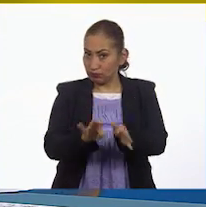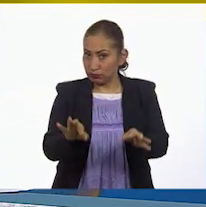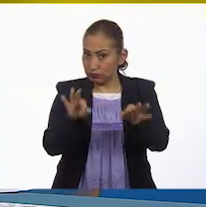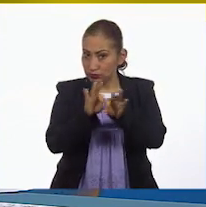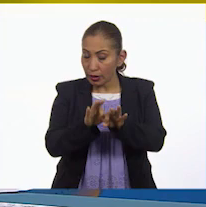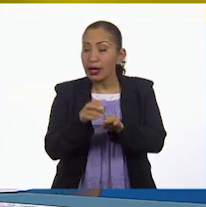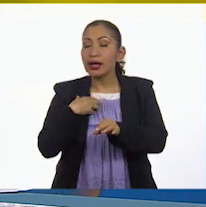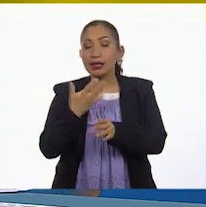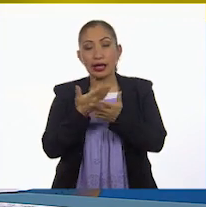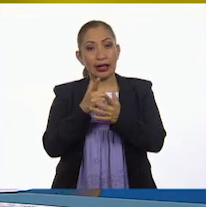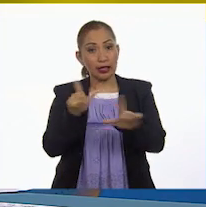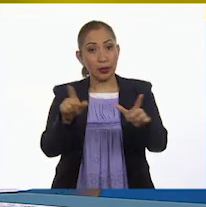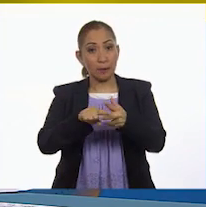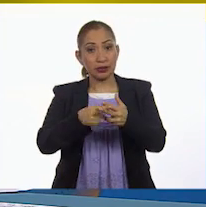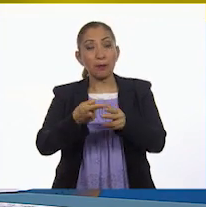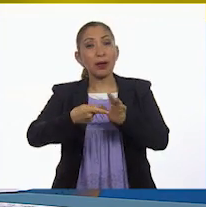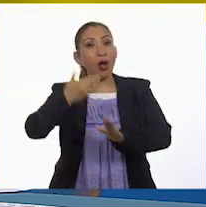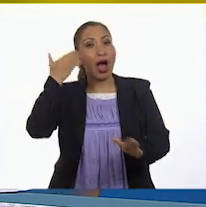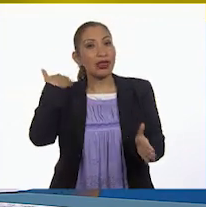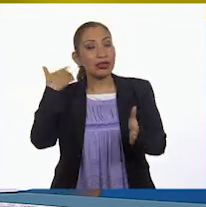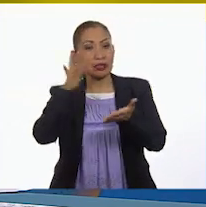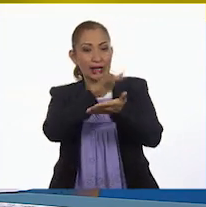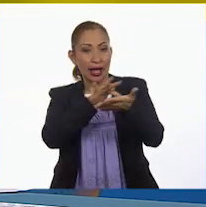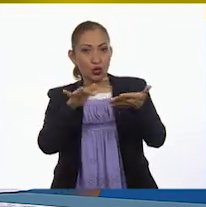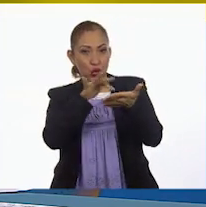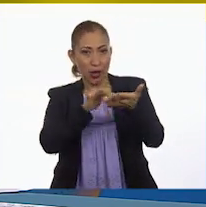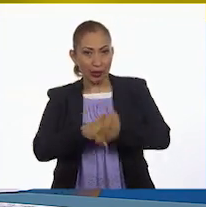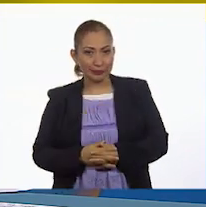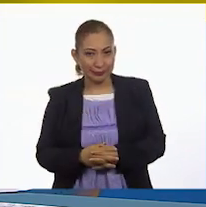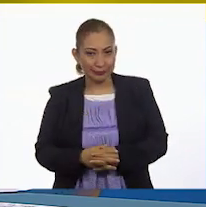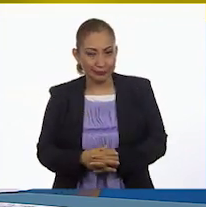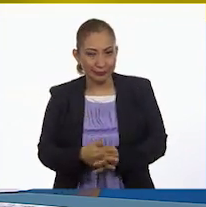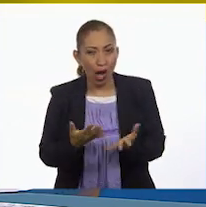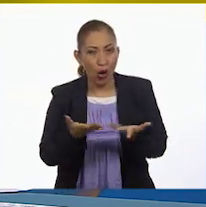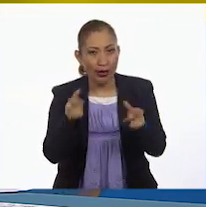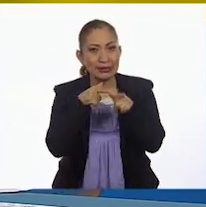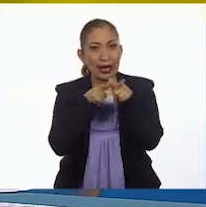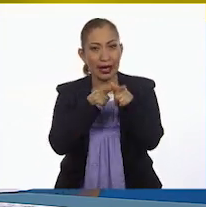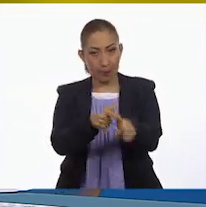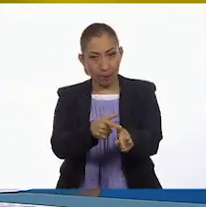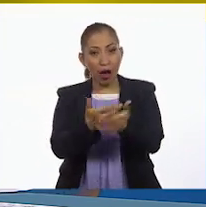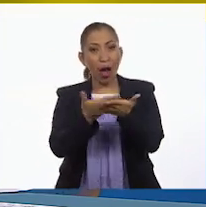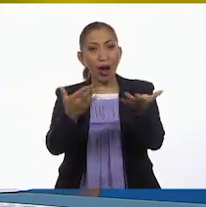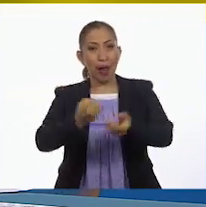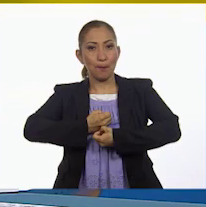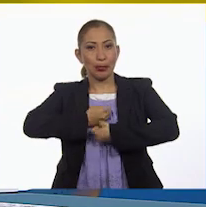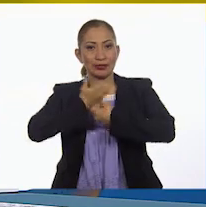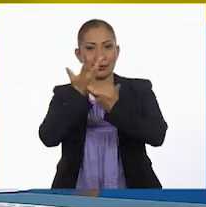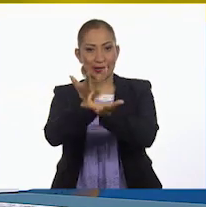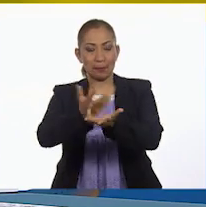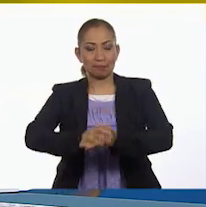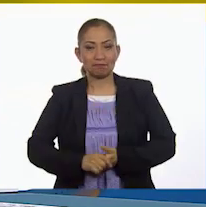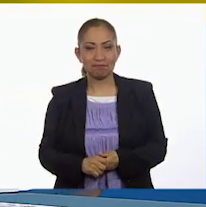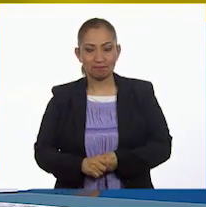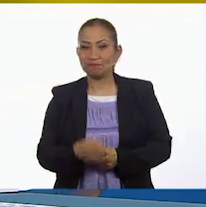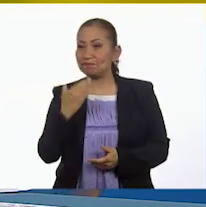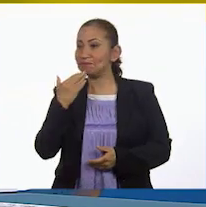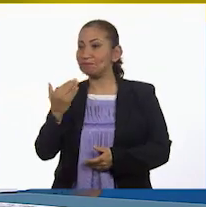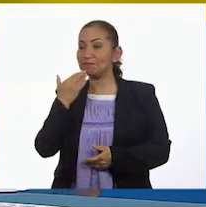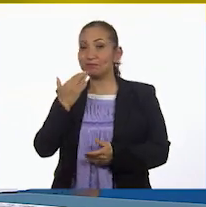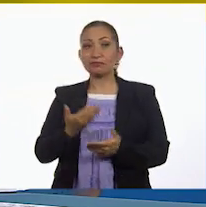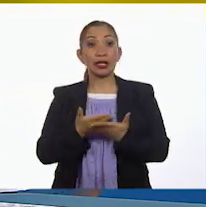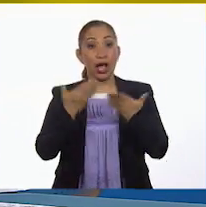listos para comenzar, pero también tenemos nuestras lecturas, María, porque vamos a continuar con la poesía. Muy bien. Y en